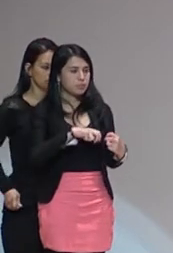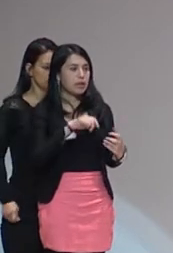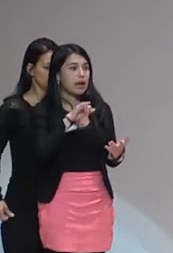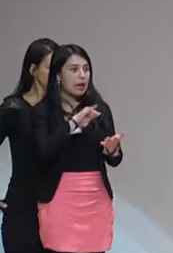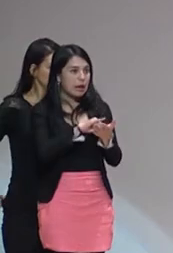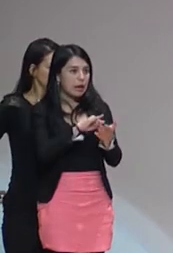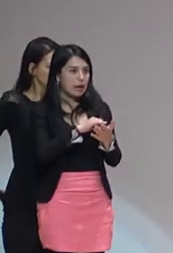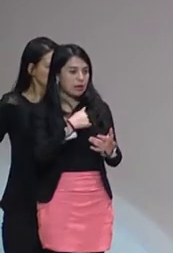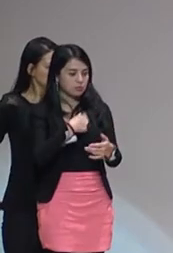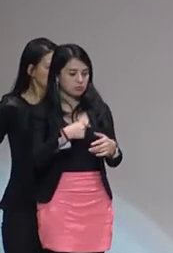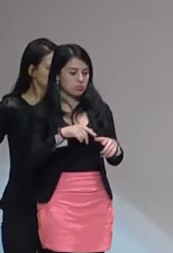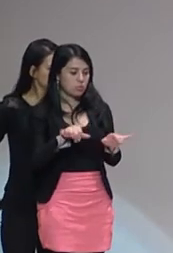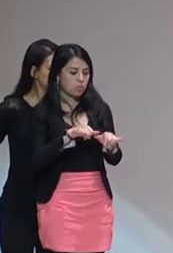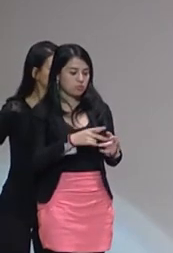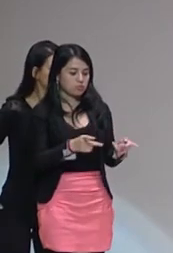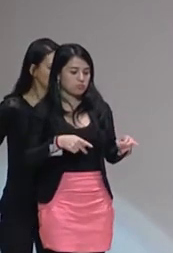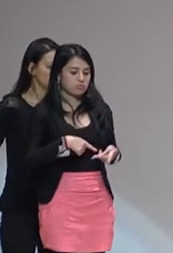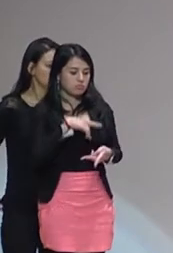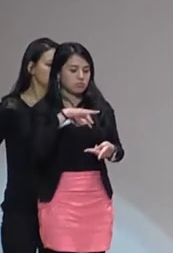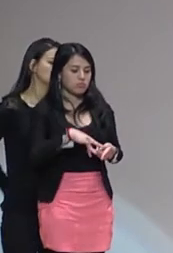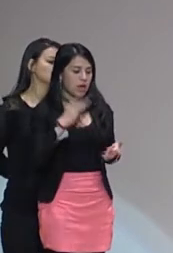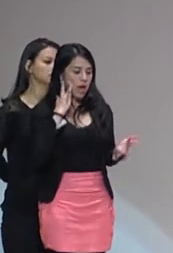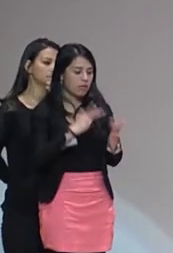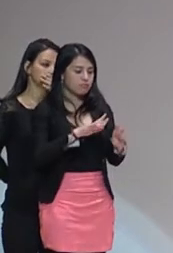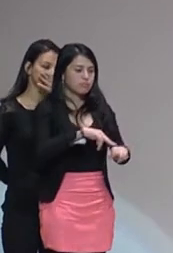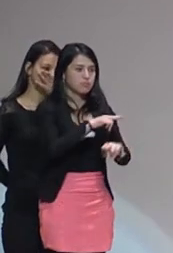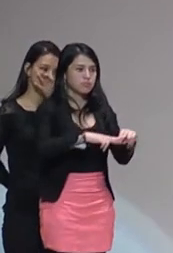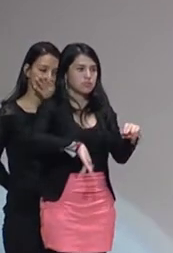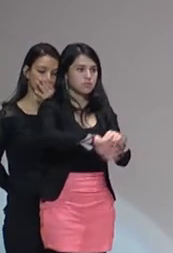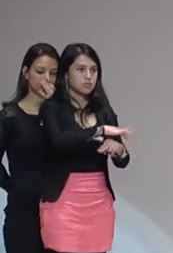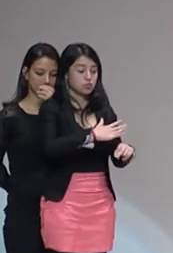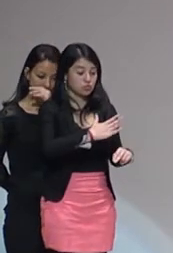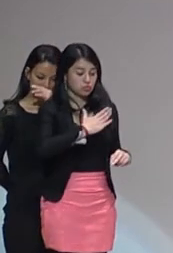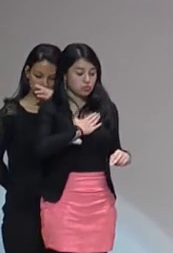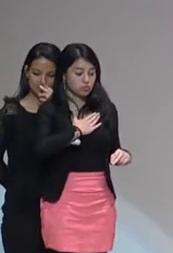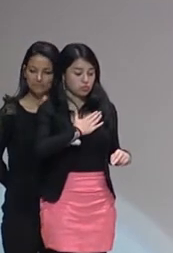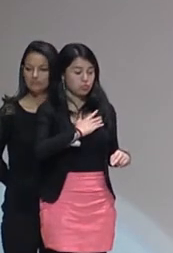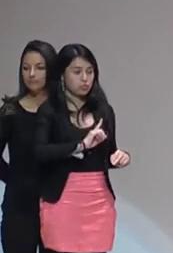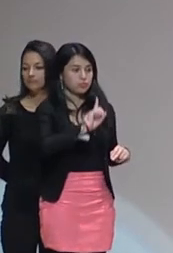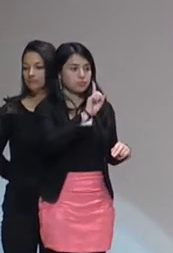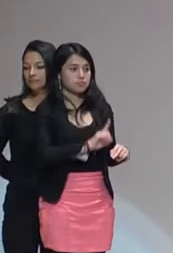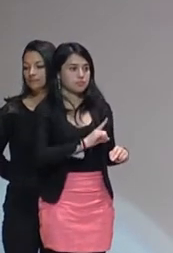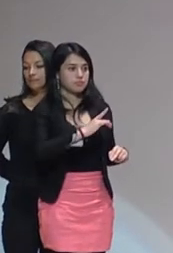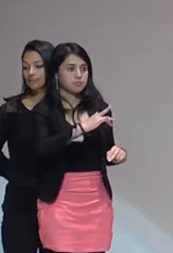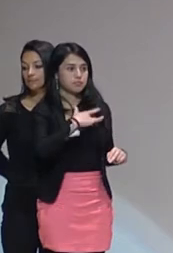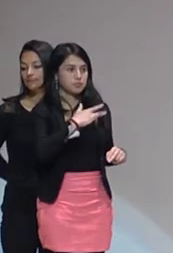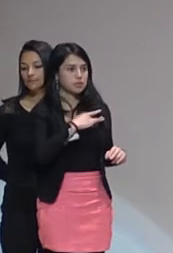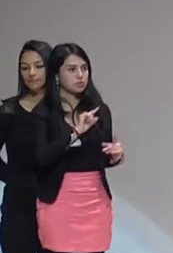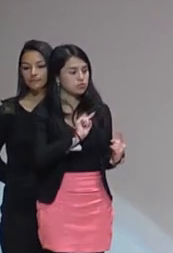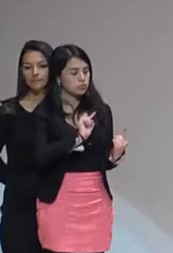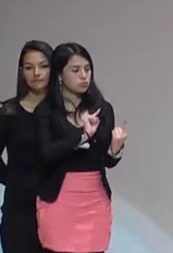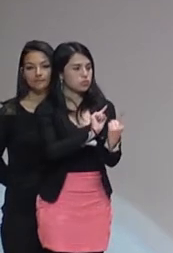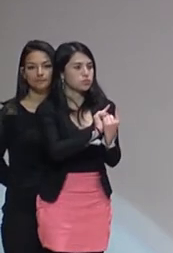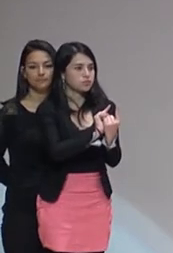Eso es mi lugar en la naturaleza donde yo me siento cerca.